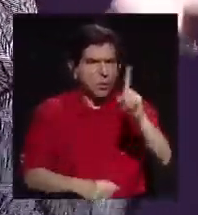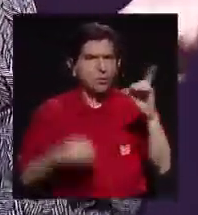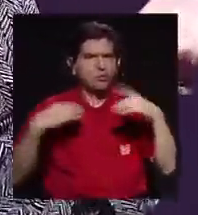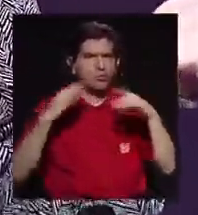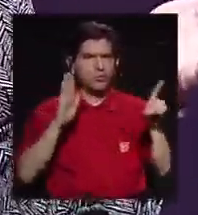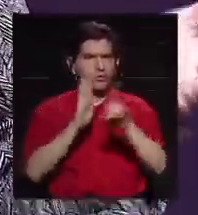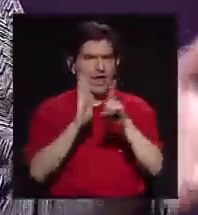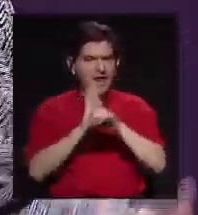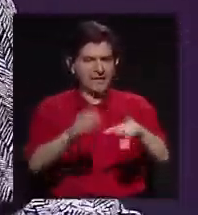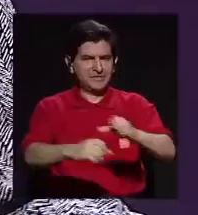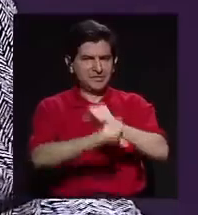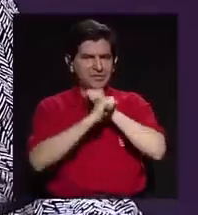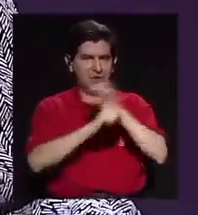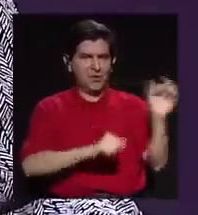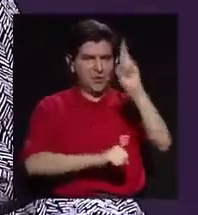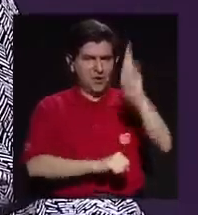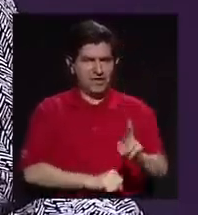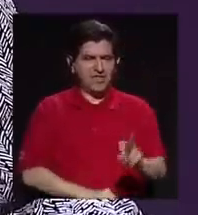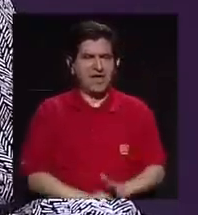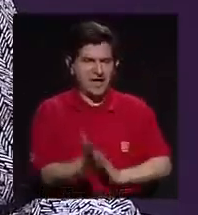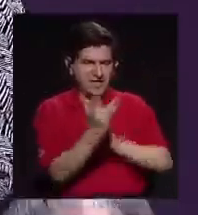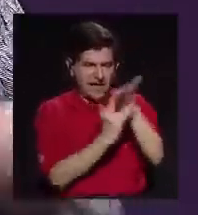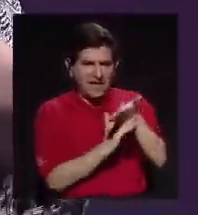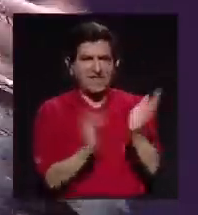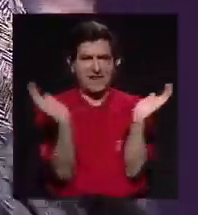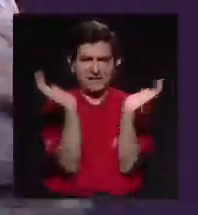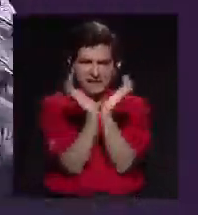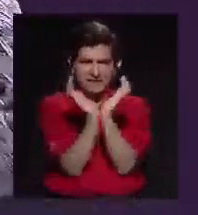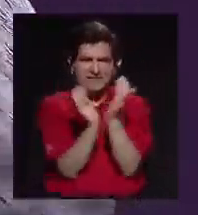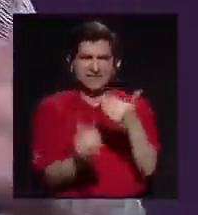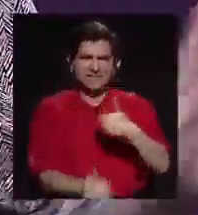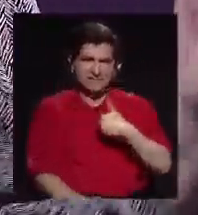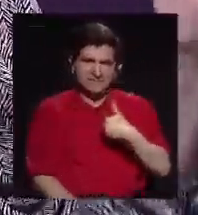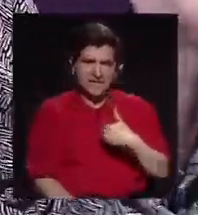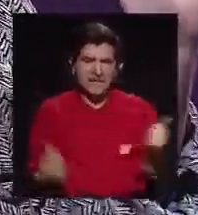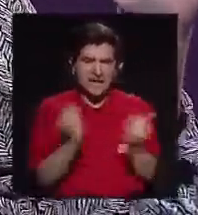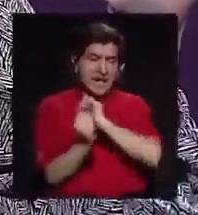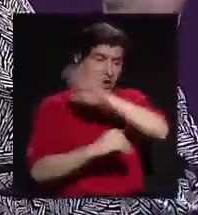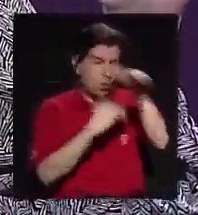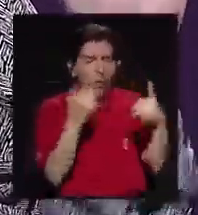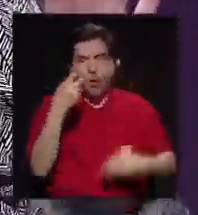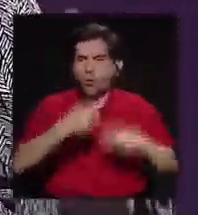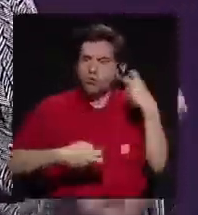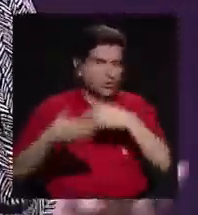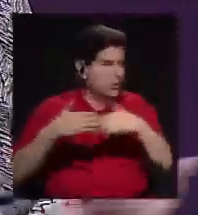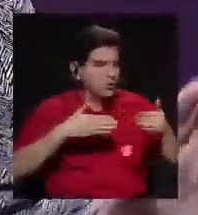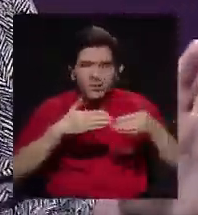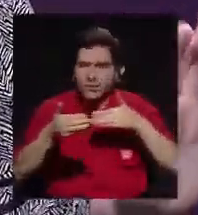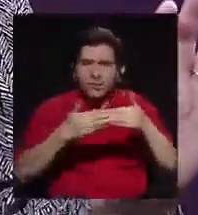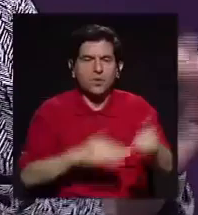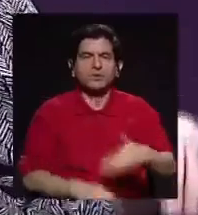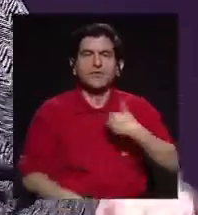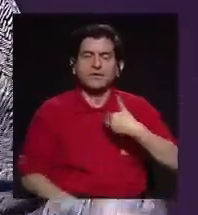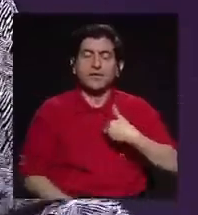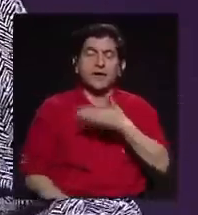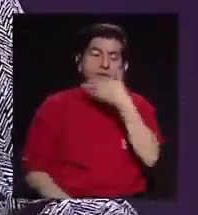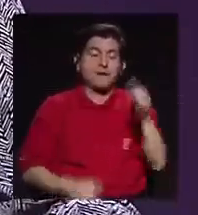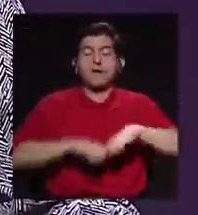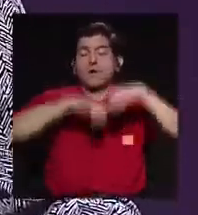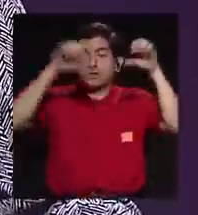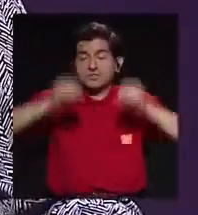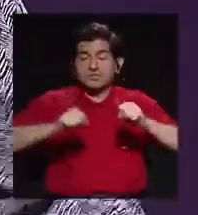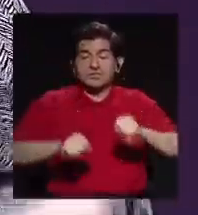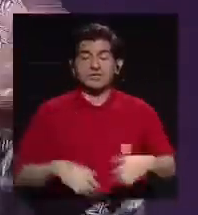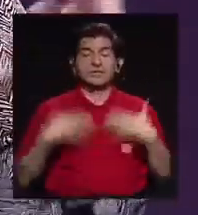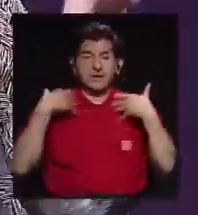derechos que se ha garantizado en Costa Rica, por ejemplo, a través de la caja, que tenemos con todos los problemas que podamos tener, tenemos uno de los mejores sistemas de